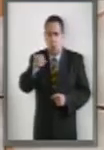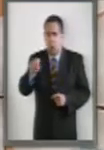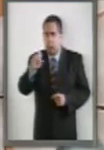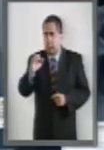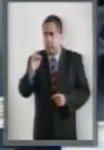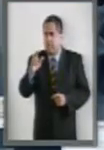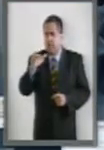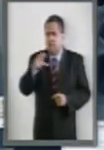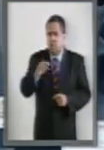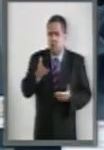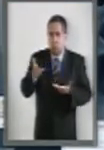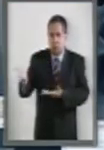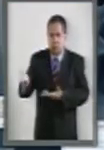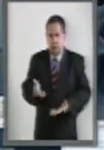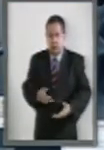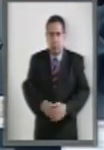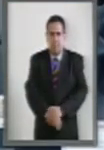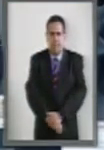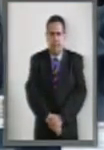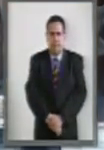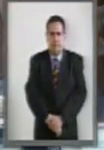Francisco Yunes Zorrilla.